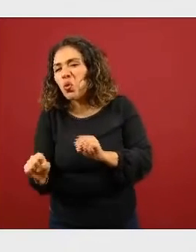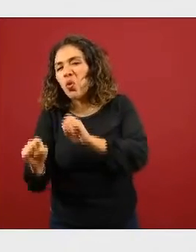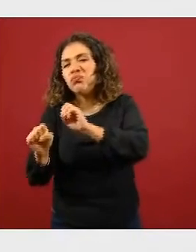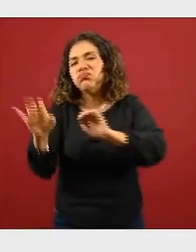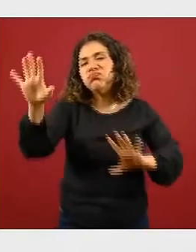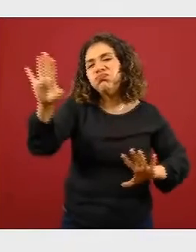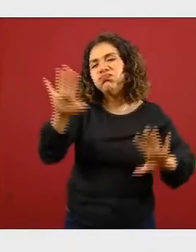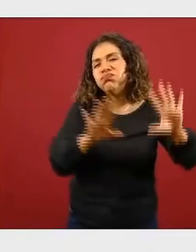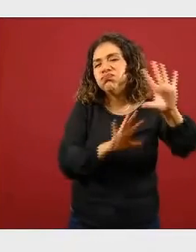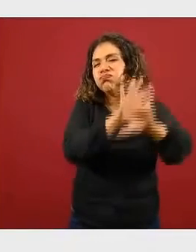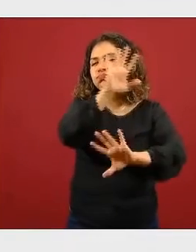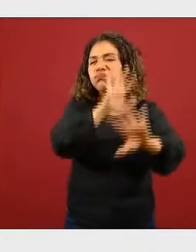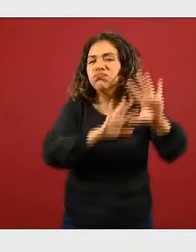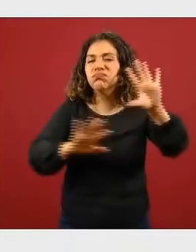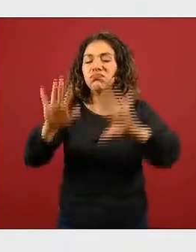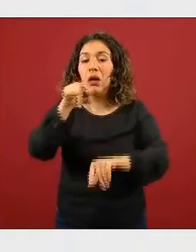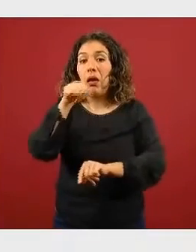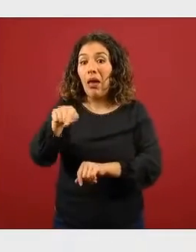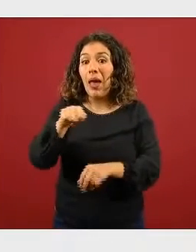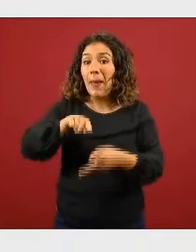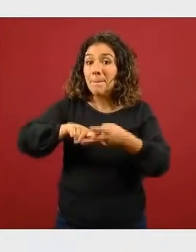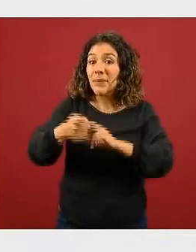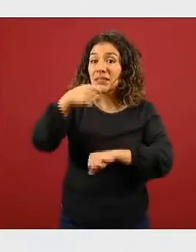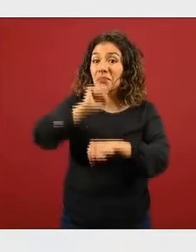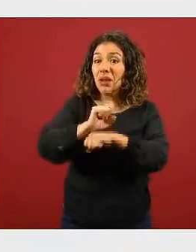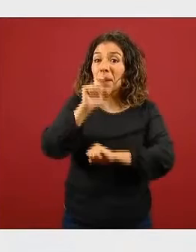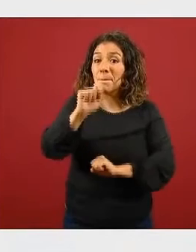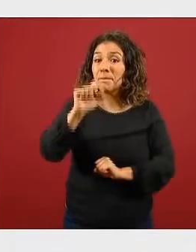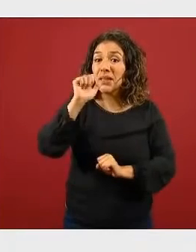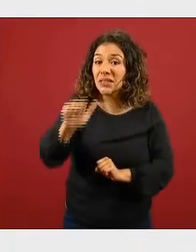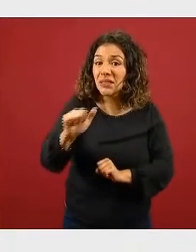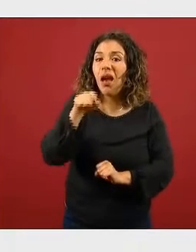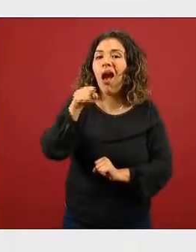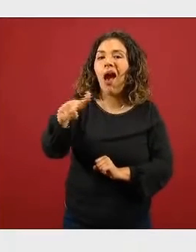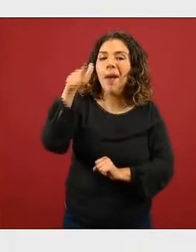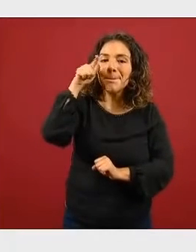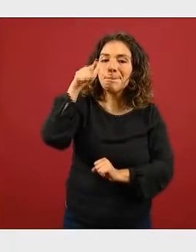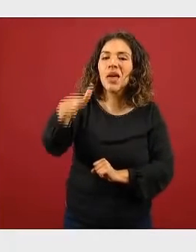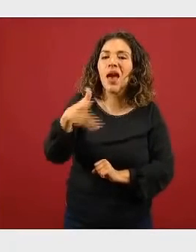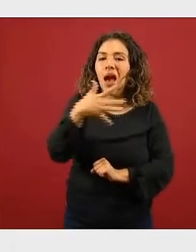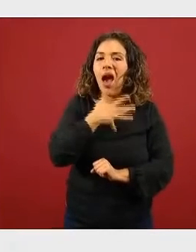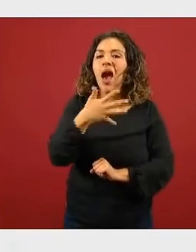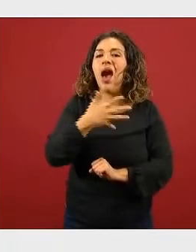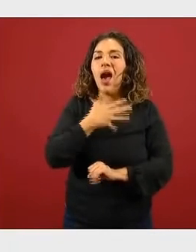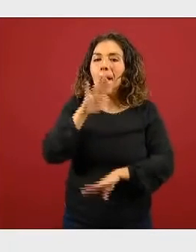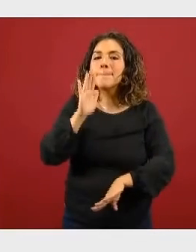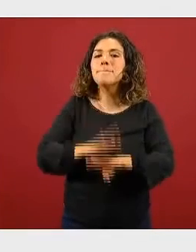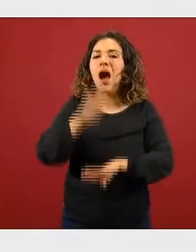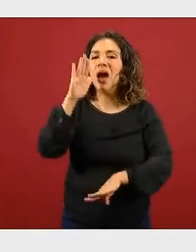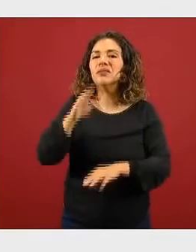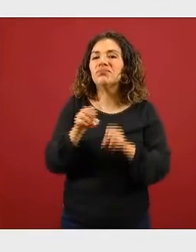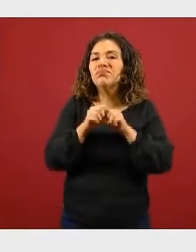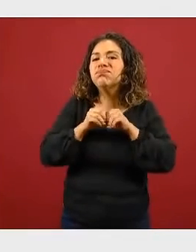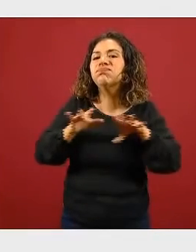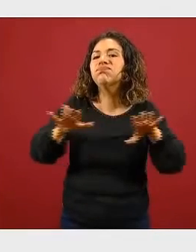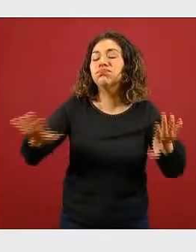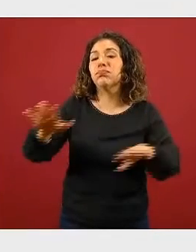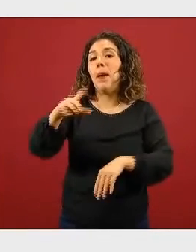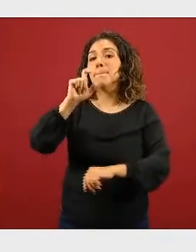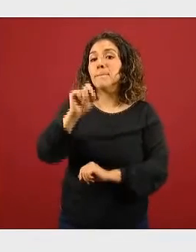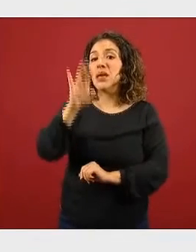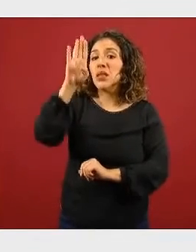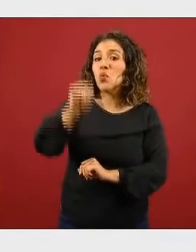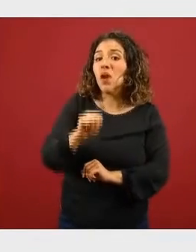centro de la entidad que van a... Aquí ya a partir de la semana 26 es donde ya vemos una mayor dispersión, 29